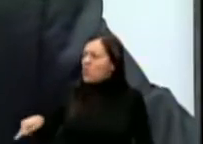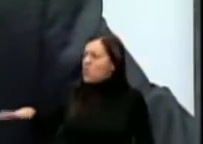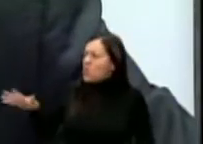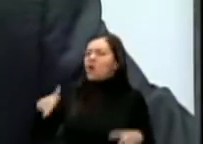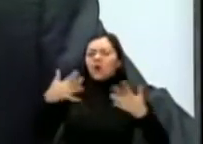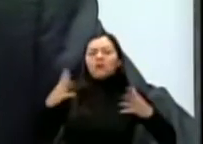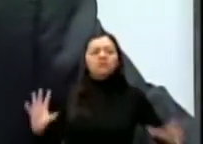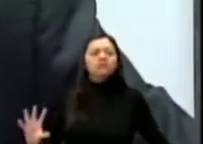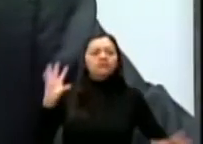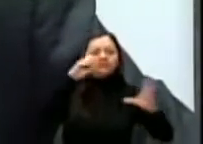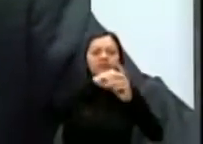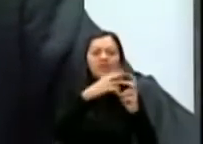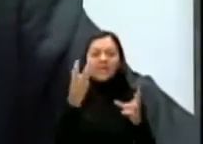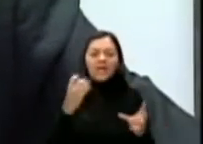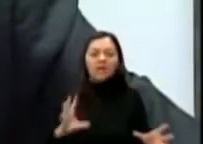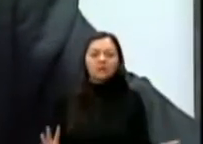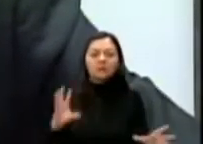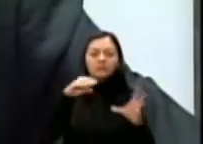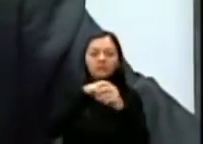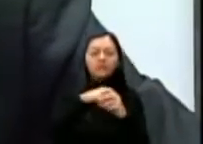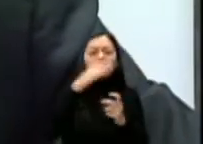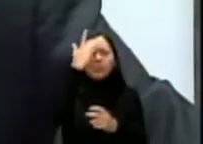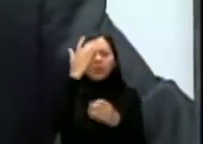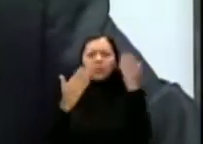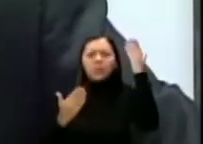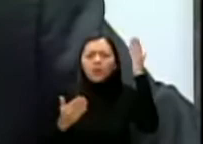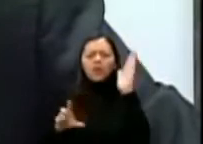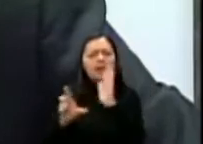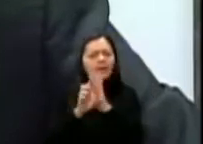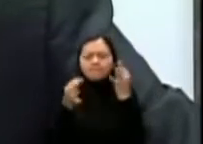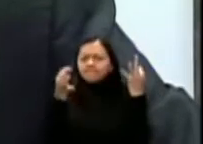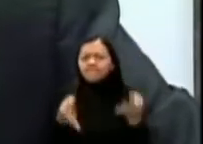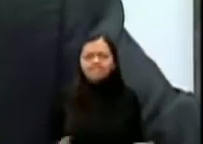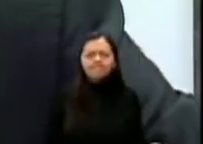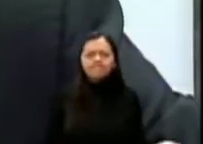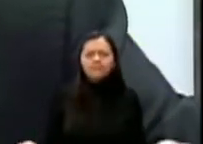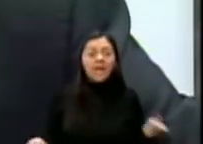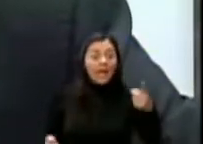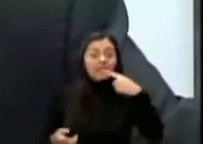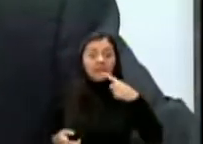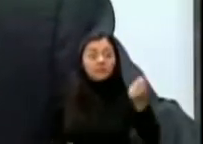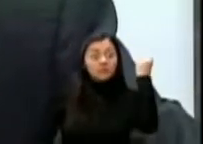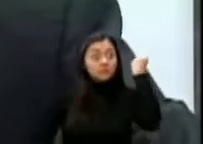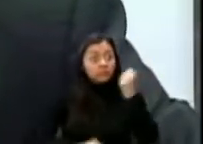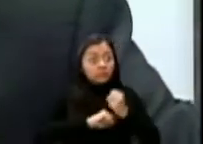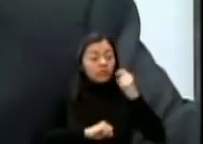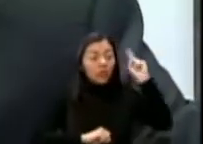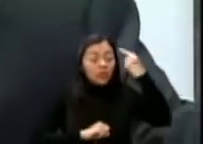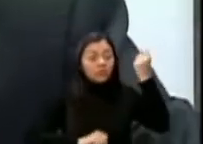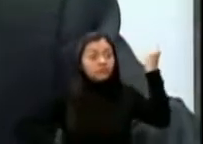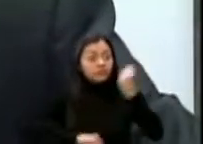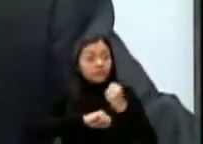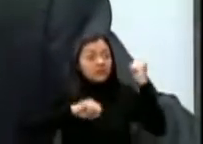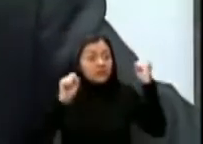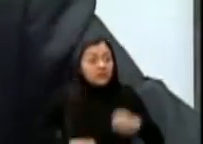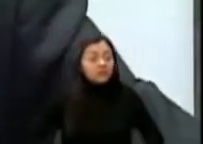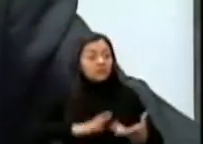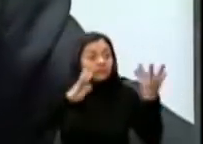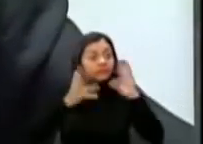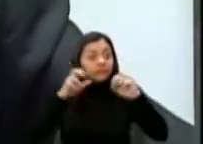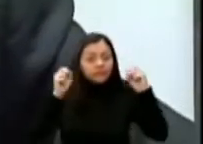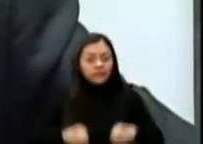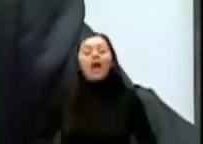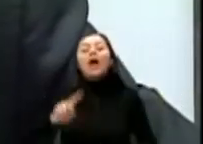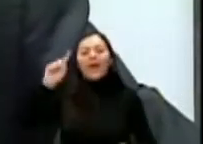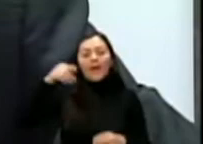para los que tienen una política coherente y que no quiere trabajar por su pueblo quiera trabajar por sus ciudadanos de sus cantones de sus juntas parroquiales en su